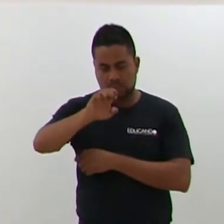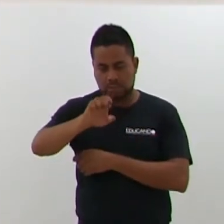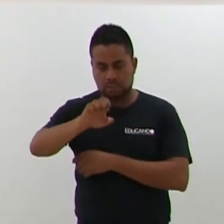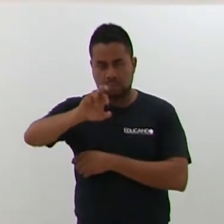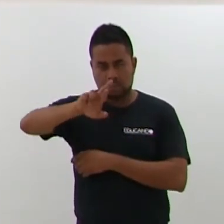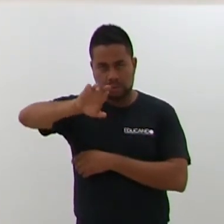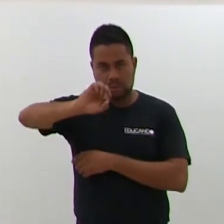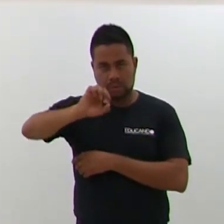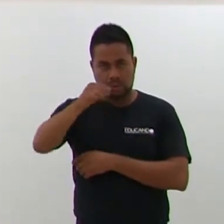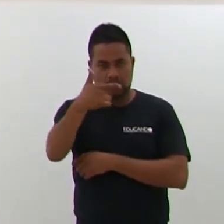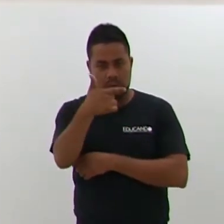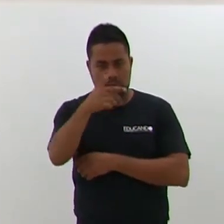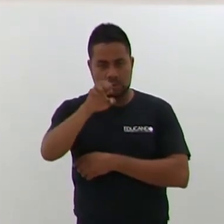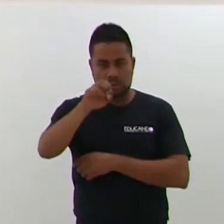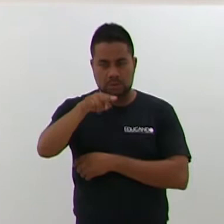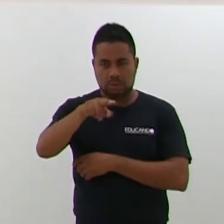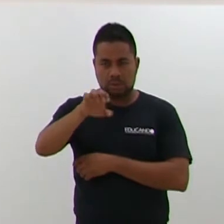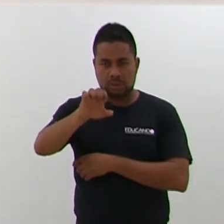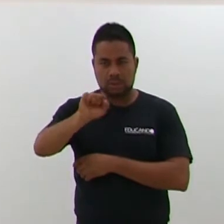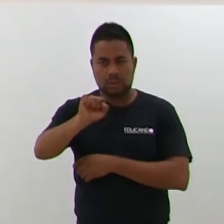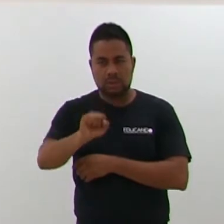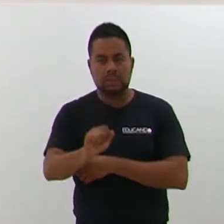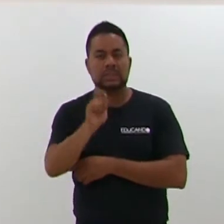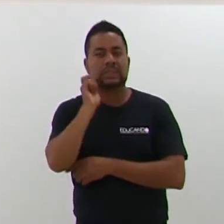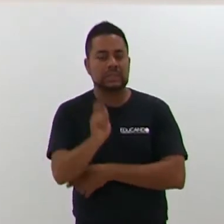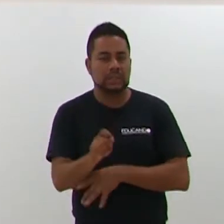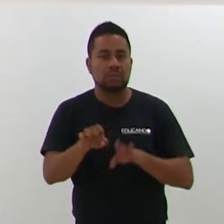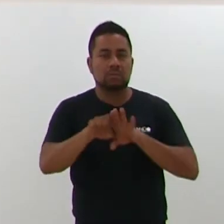es una mezcla heterogénea? Pues una mezcla